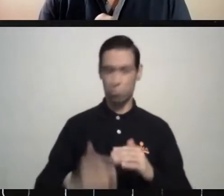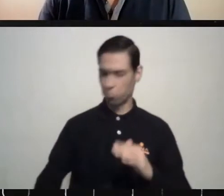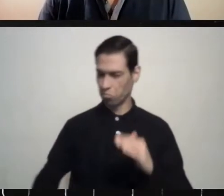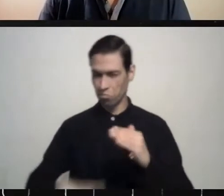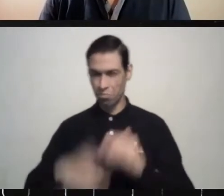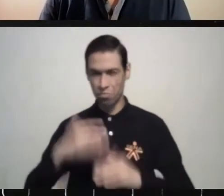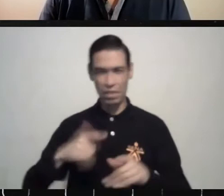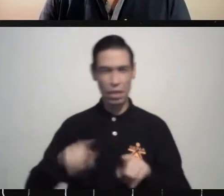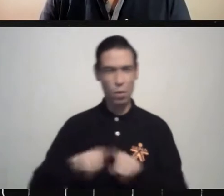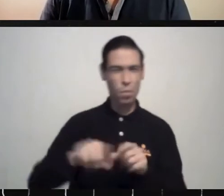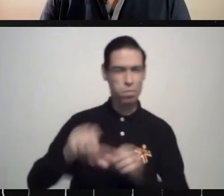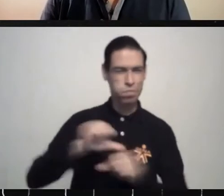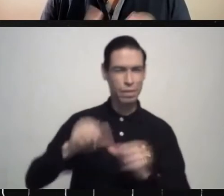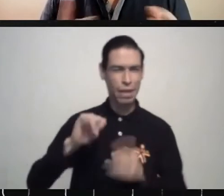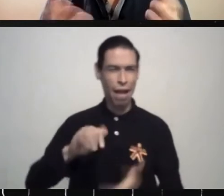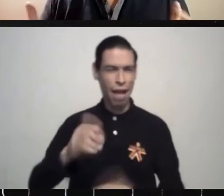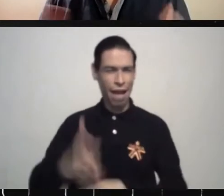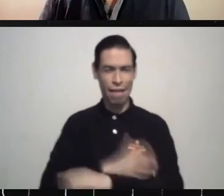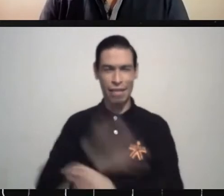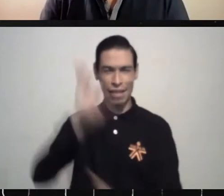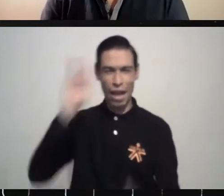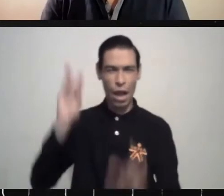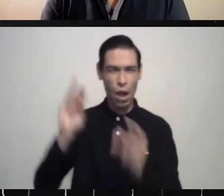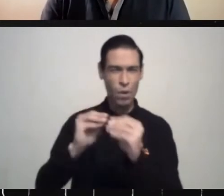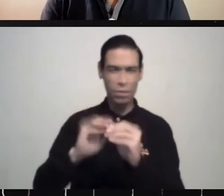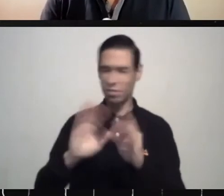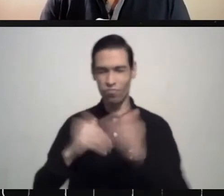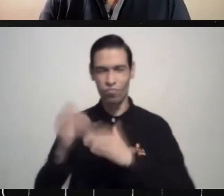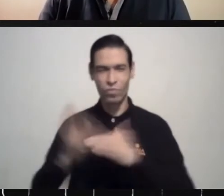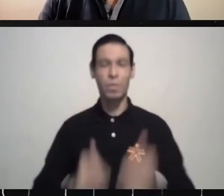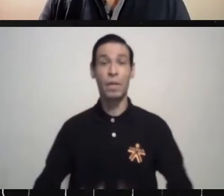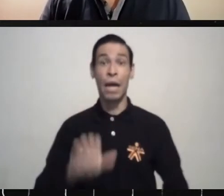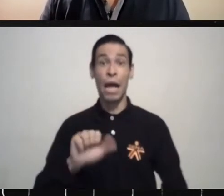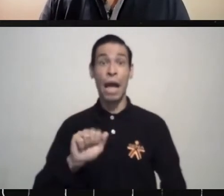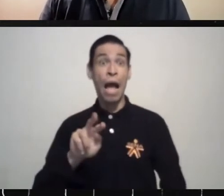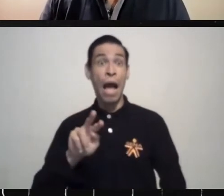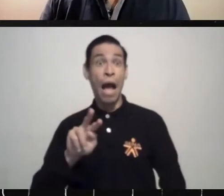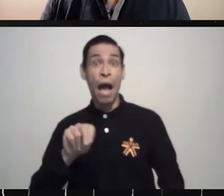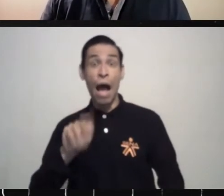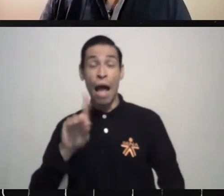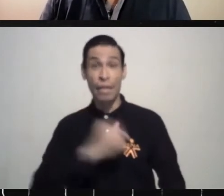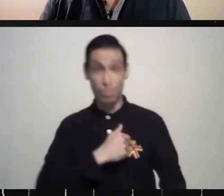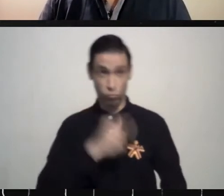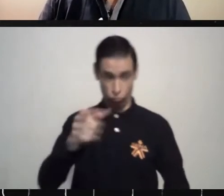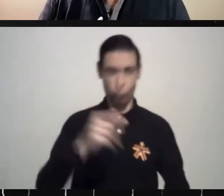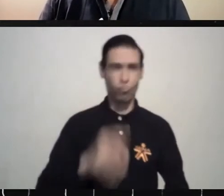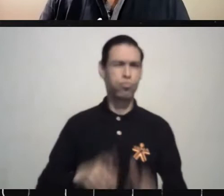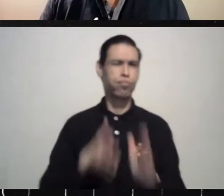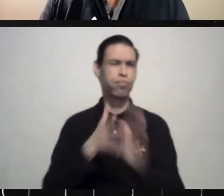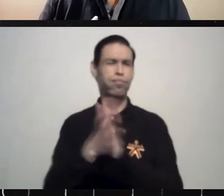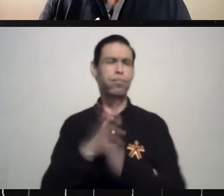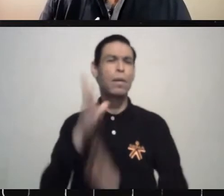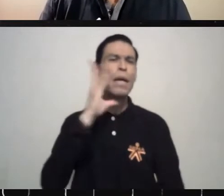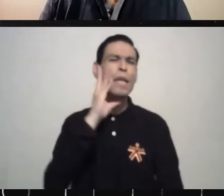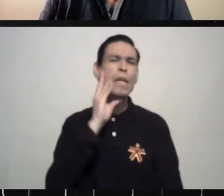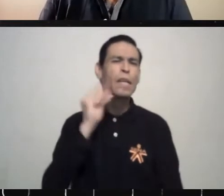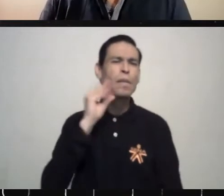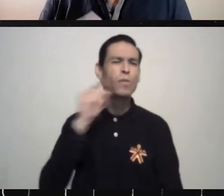importa. Andrés, cuéntanos la experiencia con tu película, ¿no? La apuesta para el cine de género y específicamente para el cine de